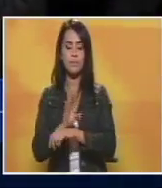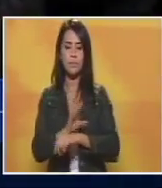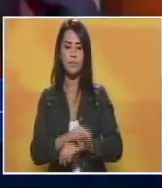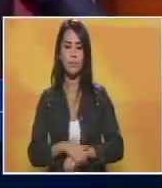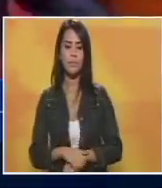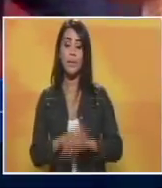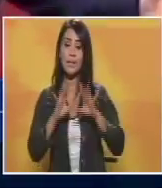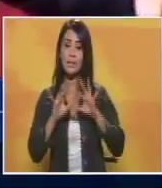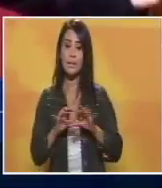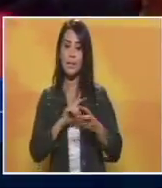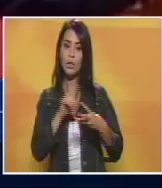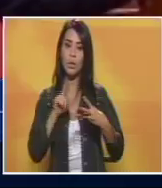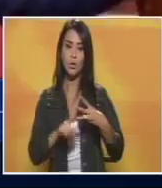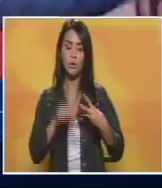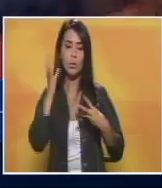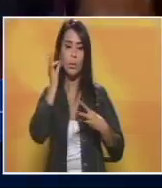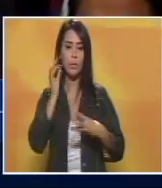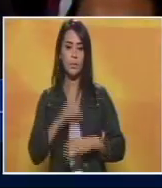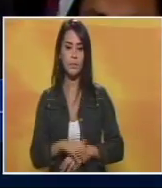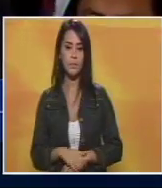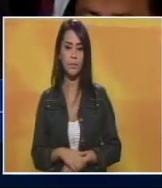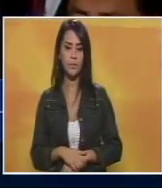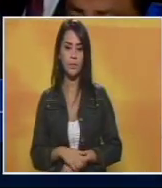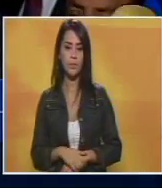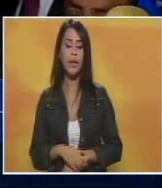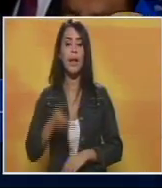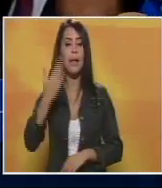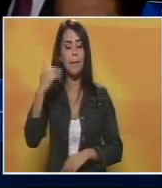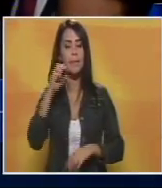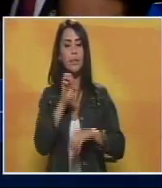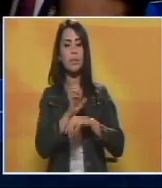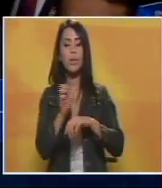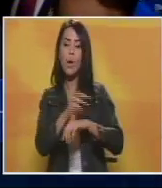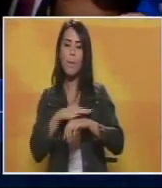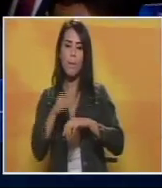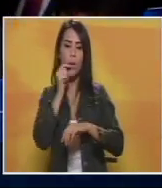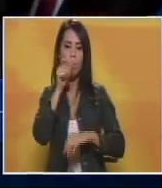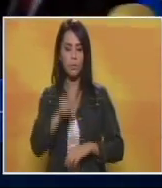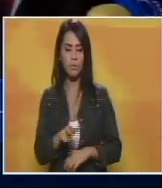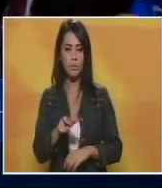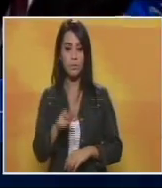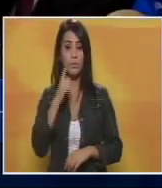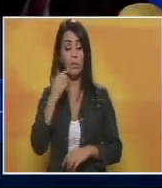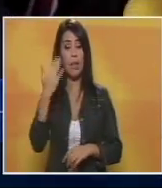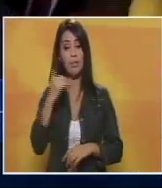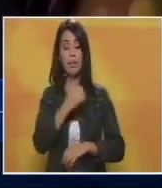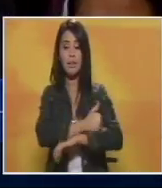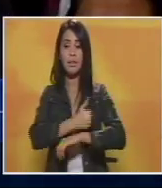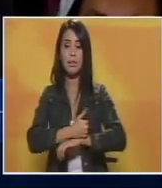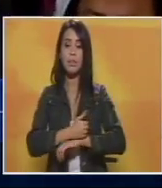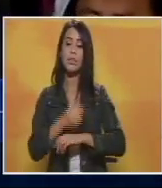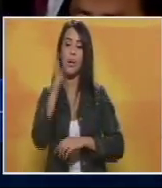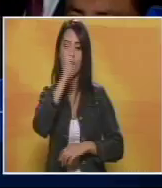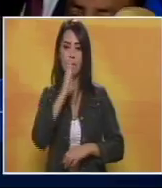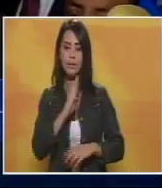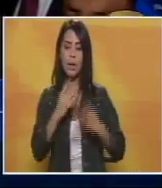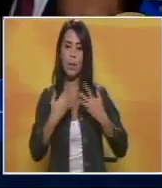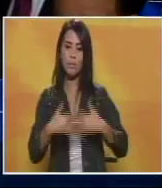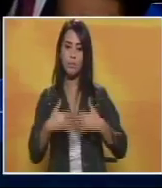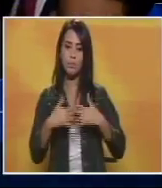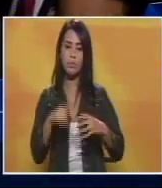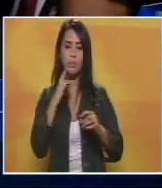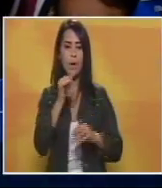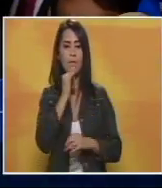embajadora en Londres, Susana de la Puente, y García y el exministro Luis Alba Castro. Según el exdirectivo brasilero, Odebrecht hizo